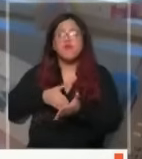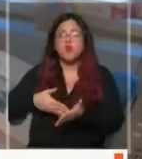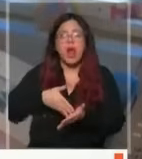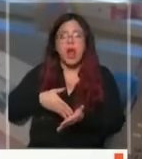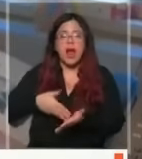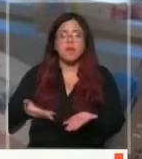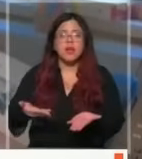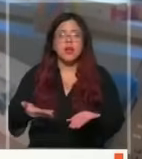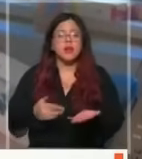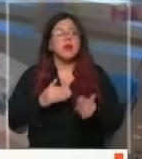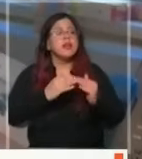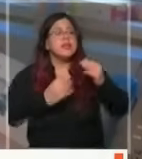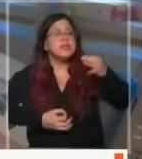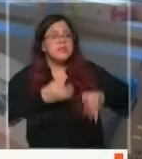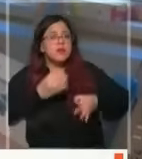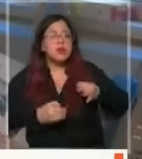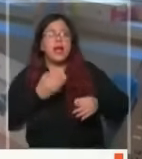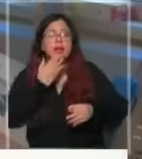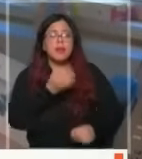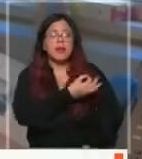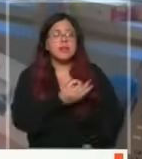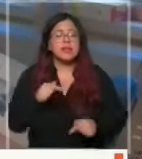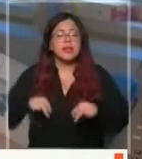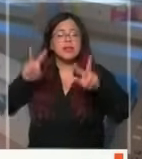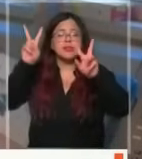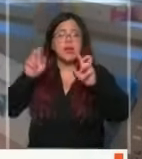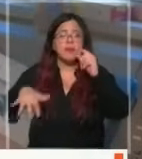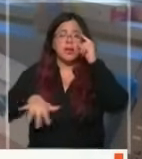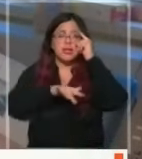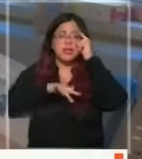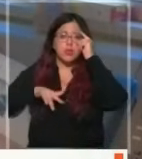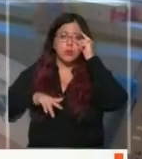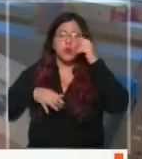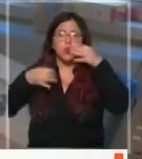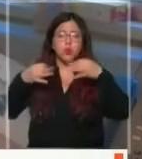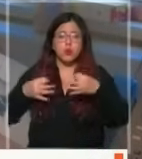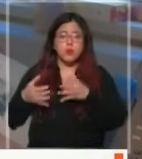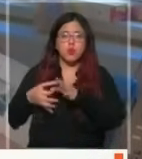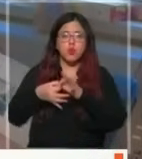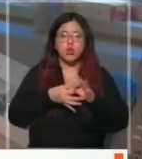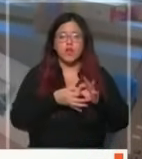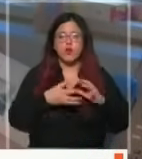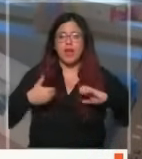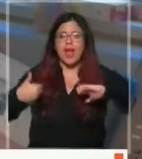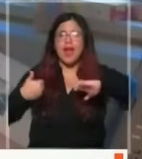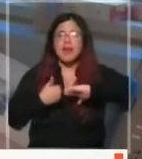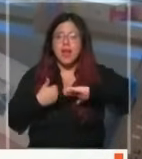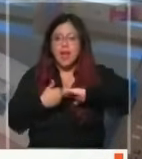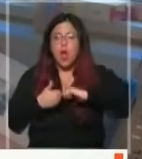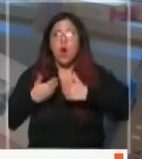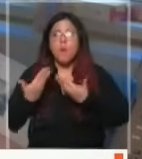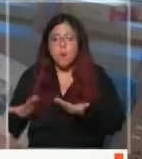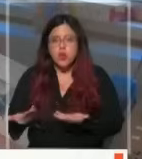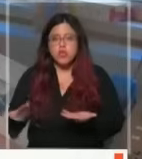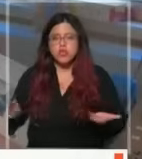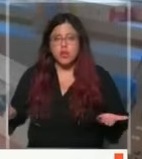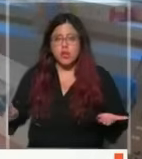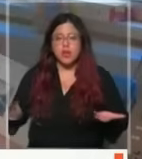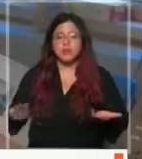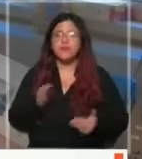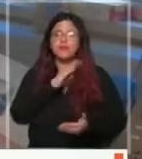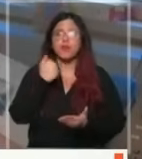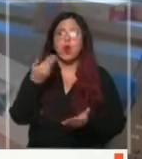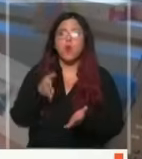El tribunal además estimó que en este caso este hecho se había realizado por razones de género y por eso se condenó por un femicidio